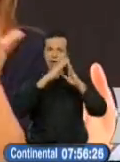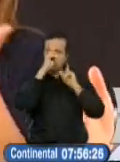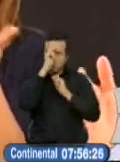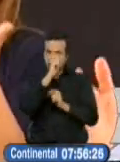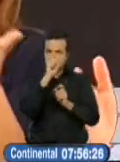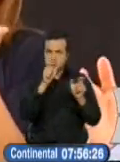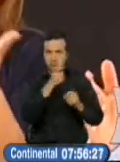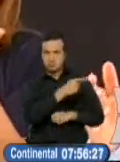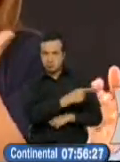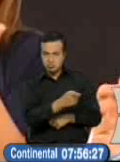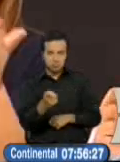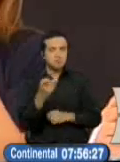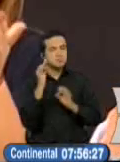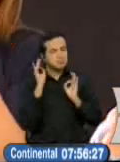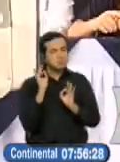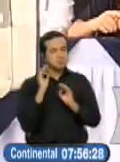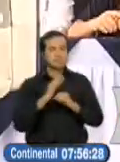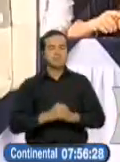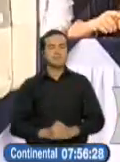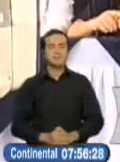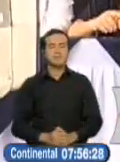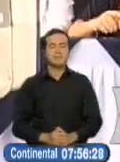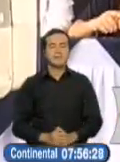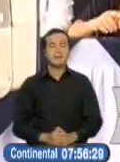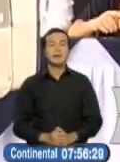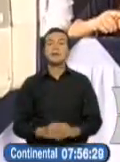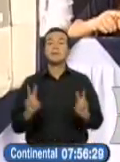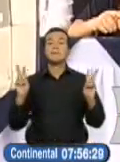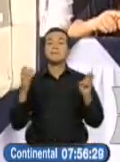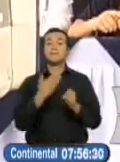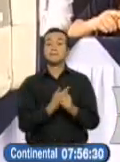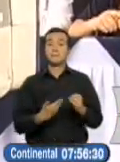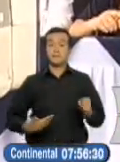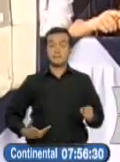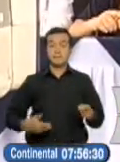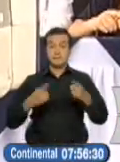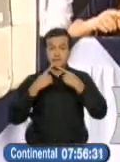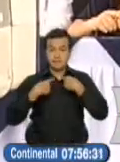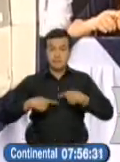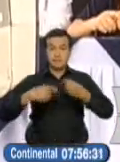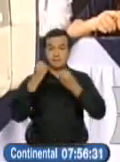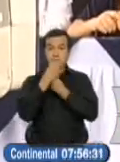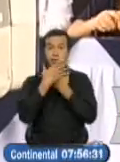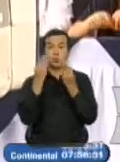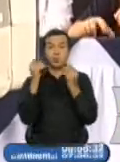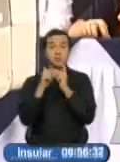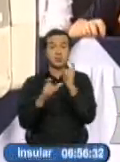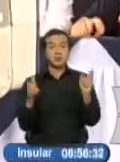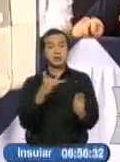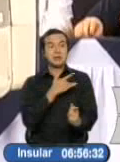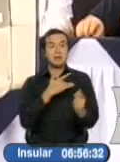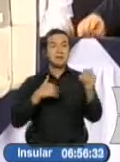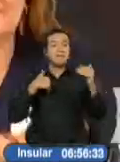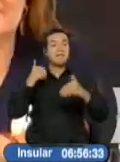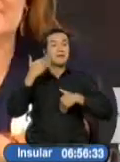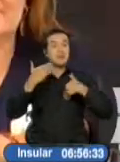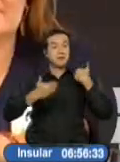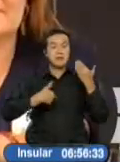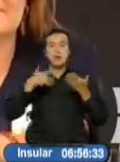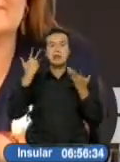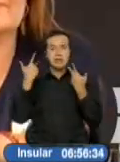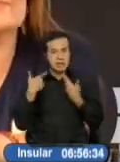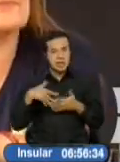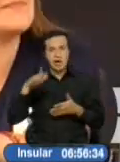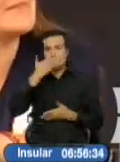gente, dignidad para nuestra gente. En ese marco, el jefe de Estado dio una noticia que alegró a la mayoría de los presentes. Firmé el